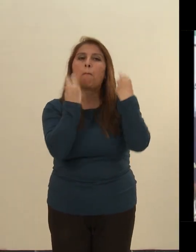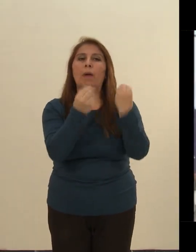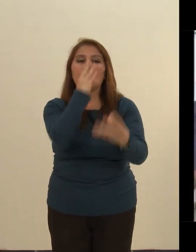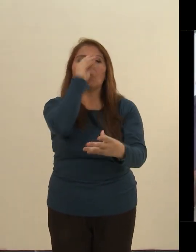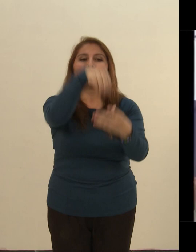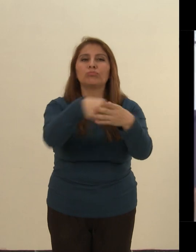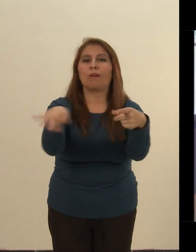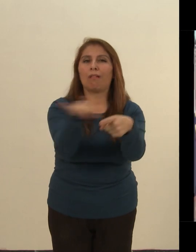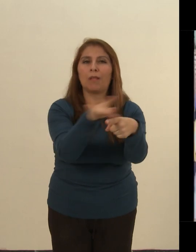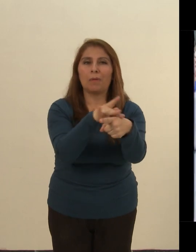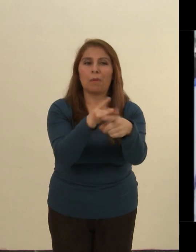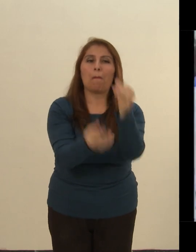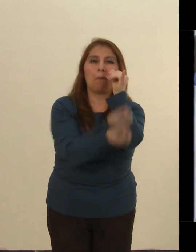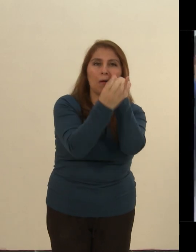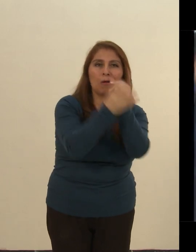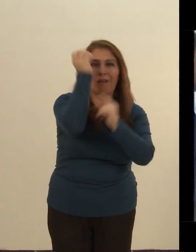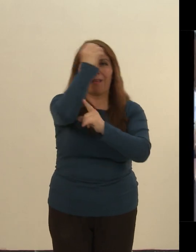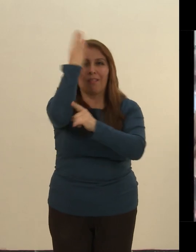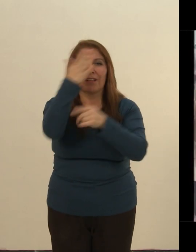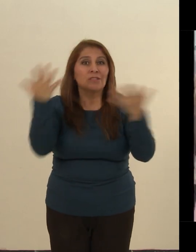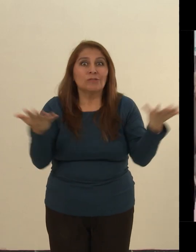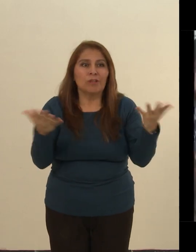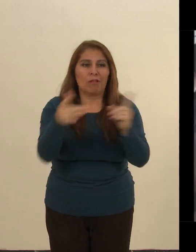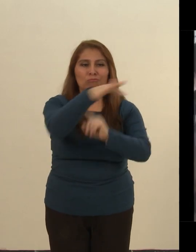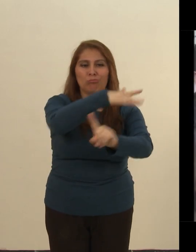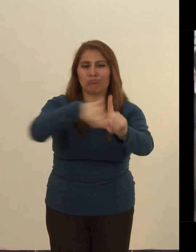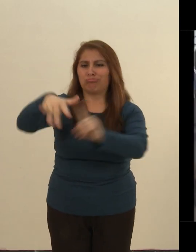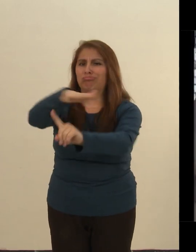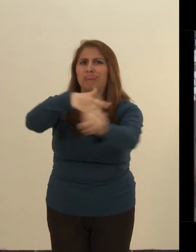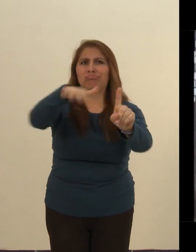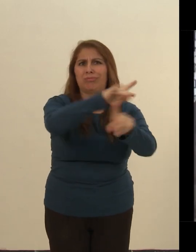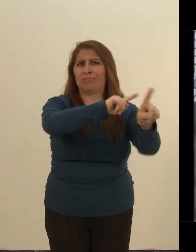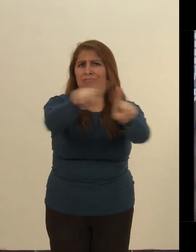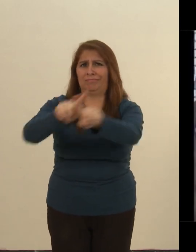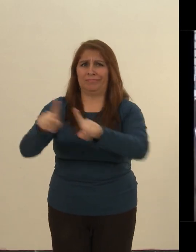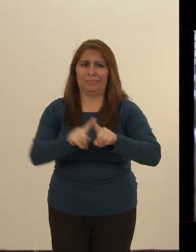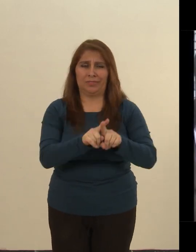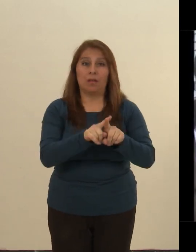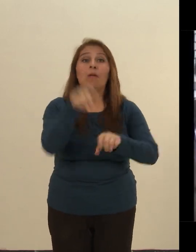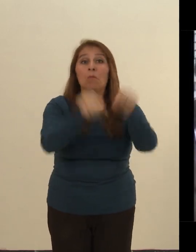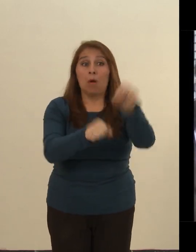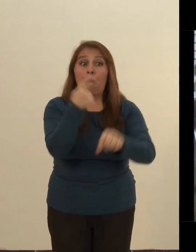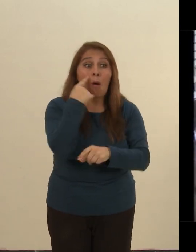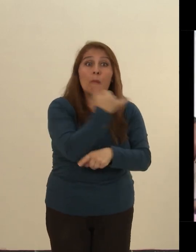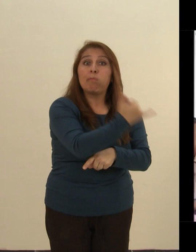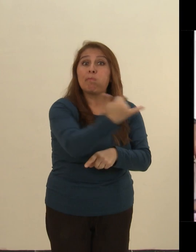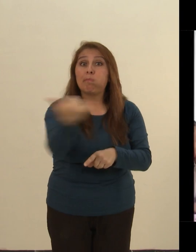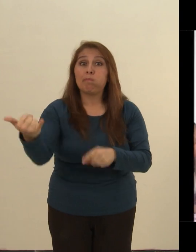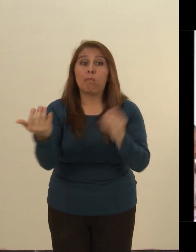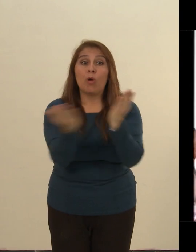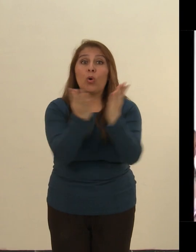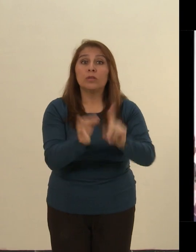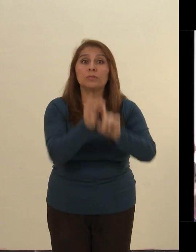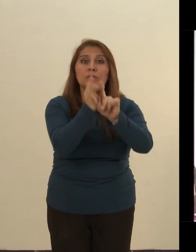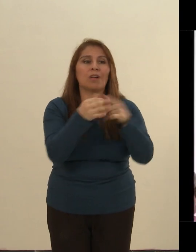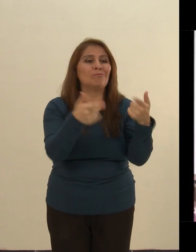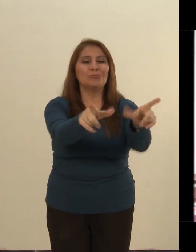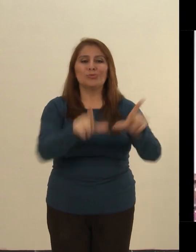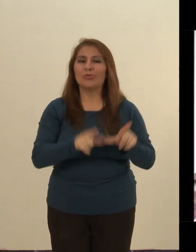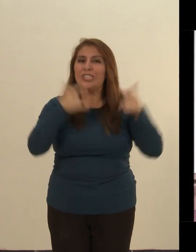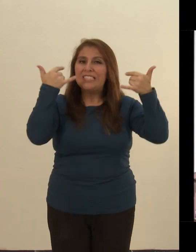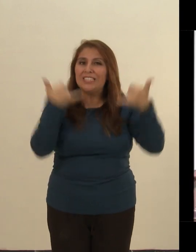pedagógicas y didácticas en diferentes contextos. En ese sentido, podemos encontrar educadores